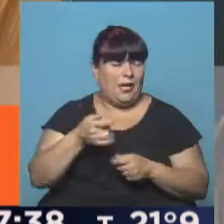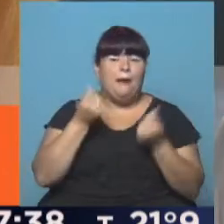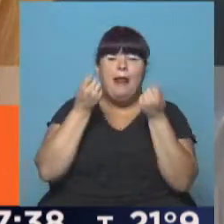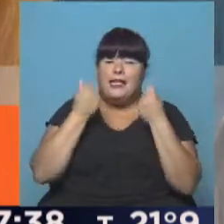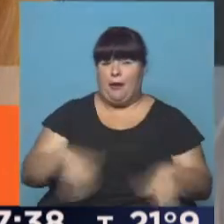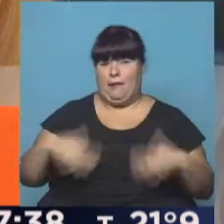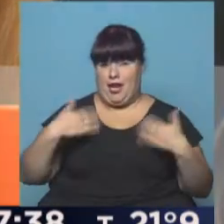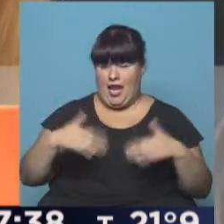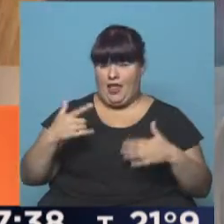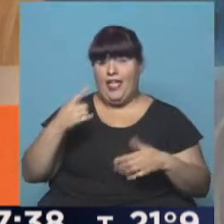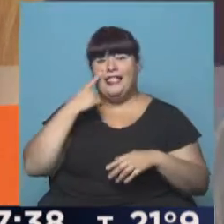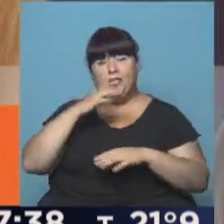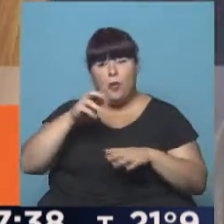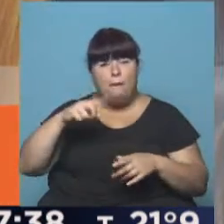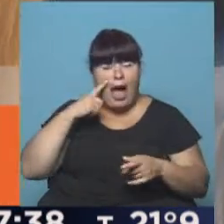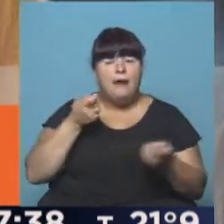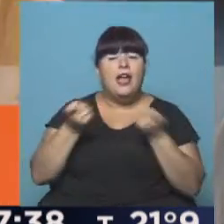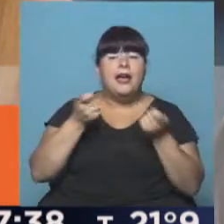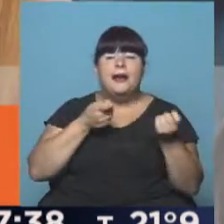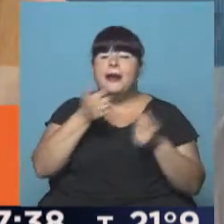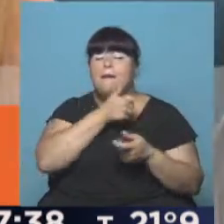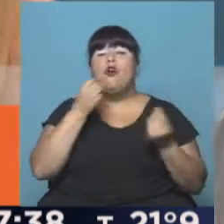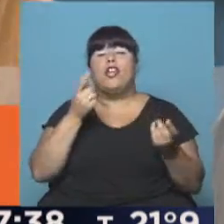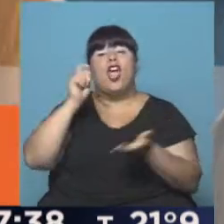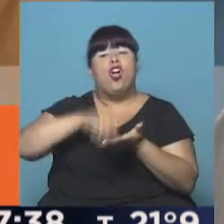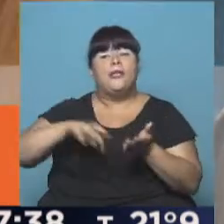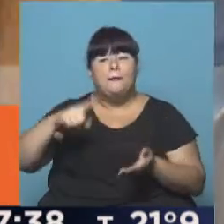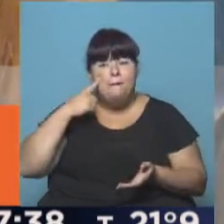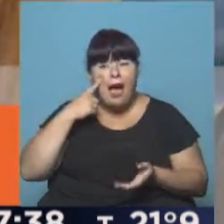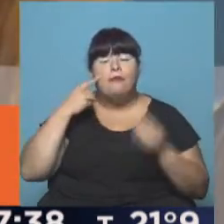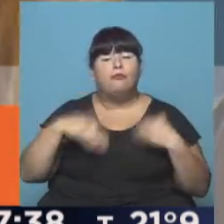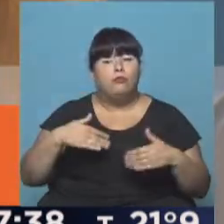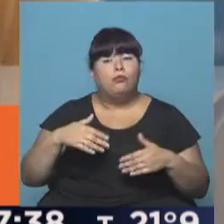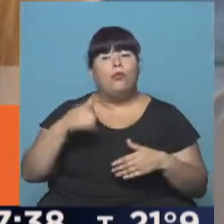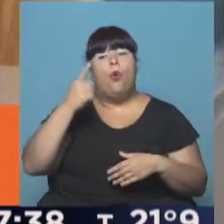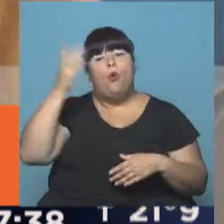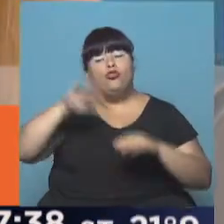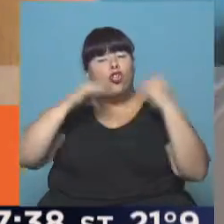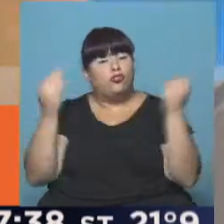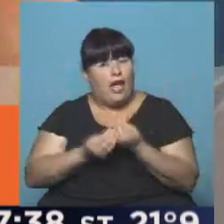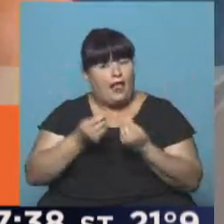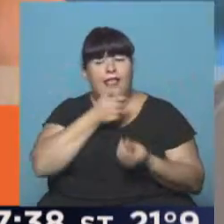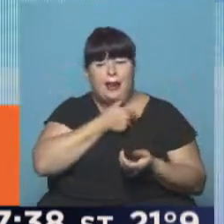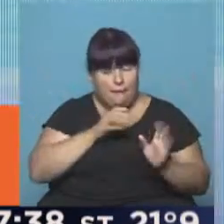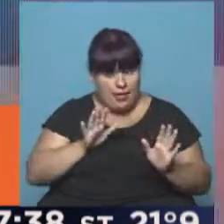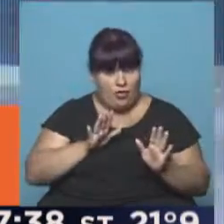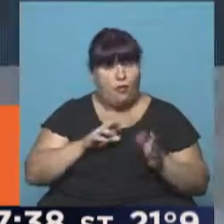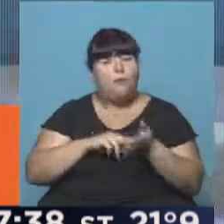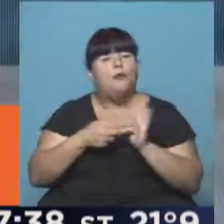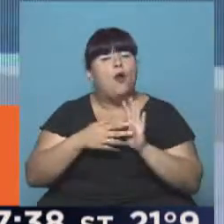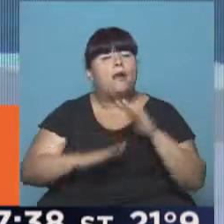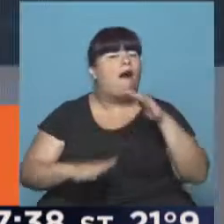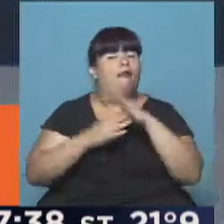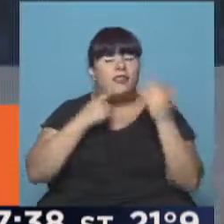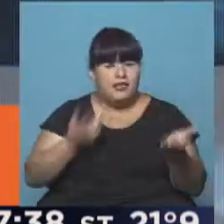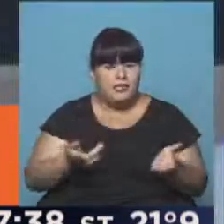plata al instituto, regula el mercado de medicamentos porque el contrato del PAMI implica un tercio del total del medicamento. Un problema estructural